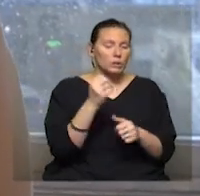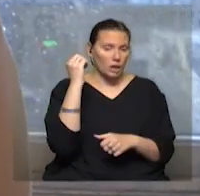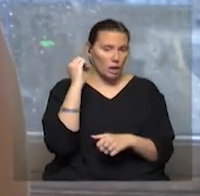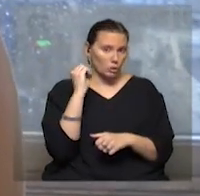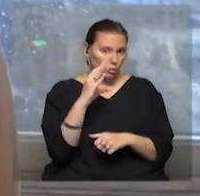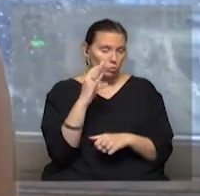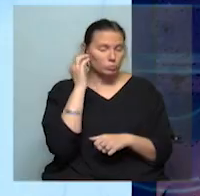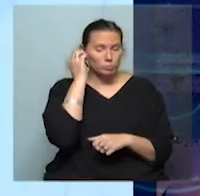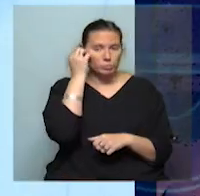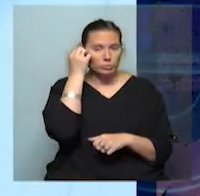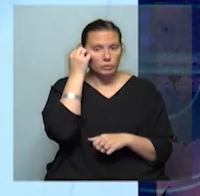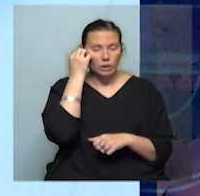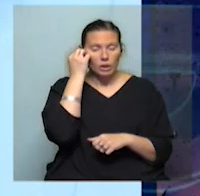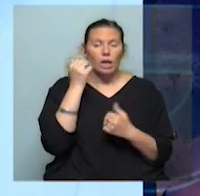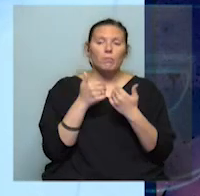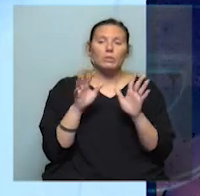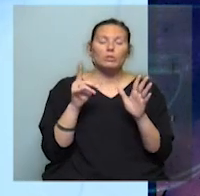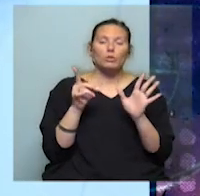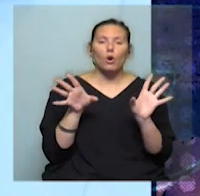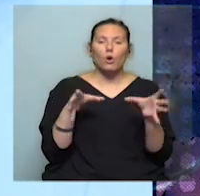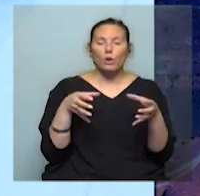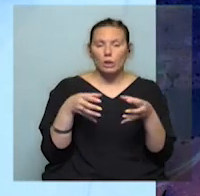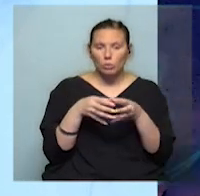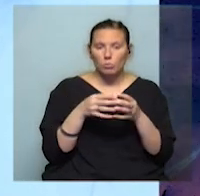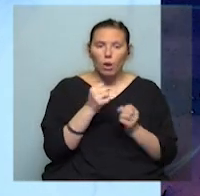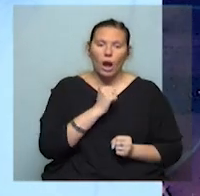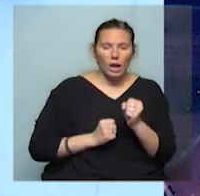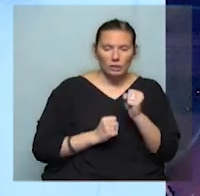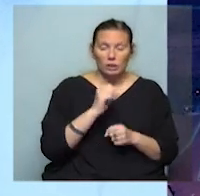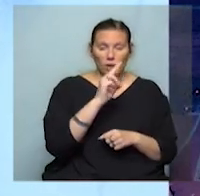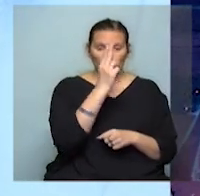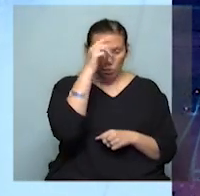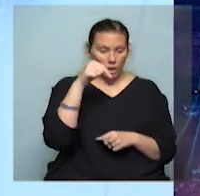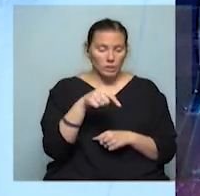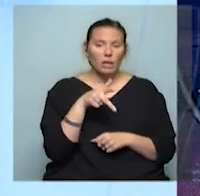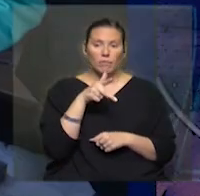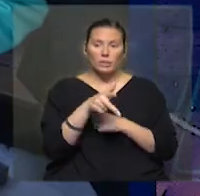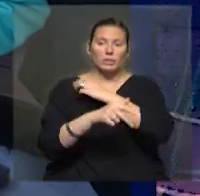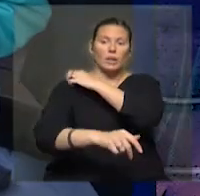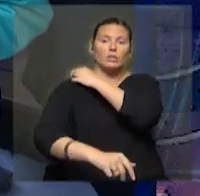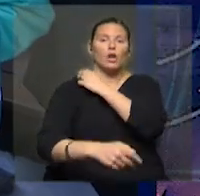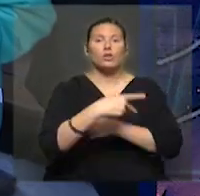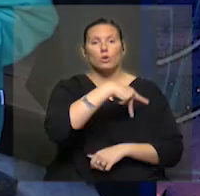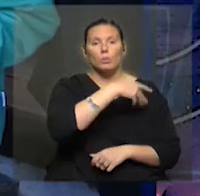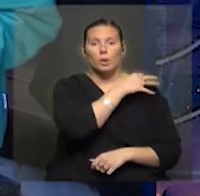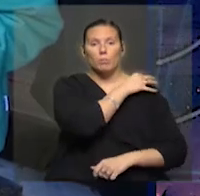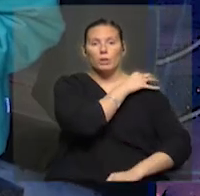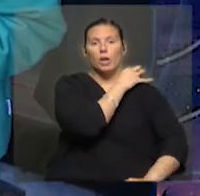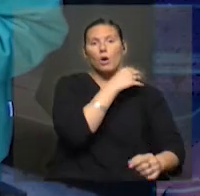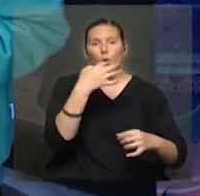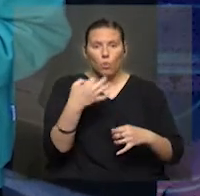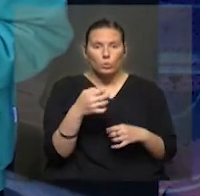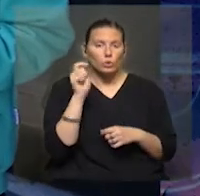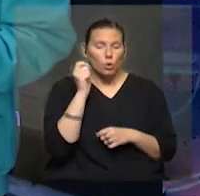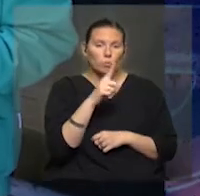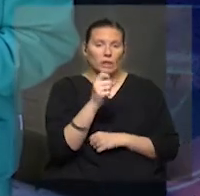Sayago. Surgió la posibilidad con la Agrupación de Atletas del Uruguay en estas fechas de noviembre, donde casualmente el Club Sayago cumple 100